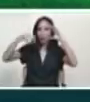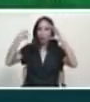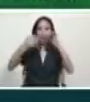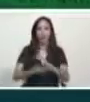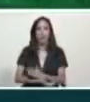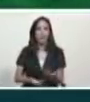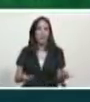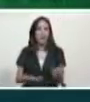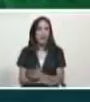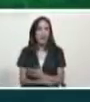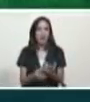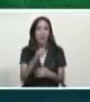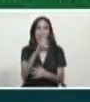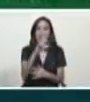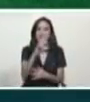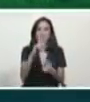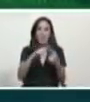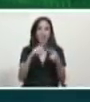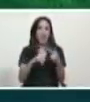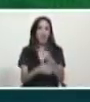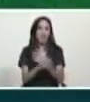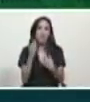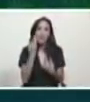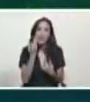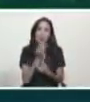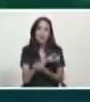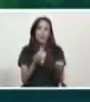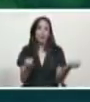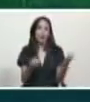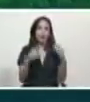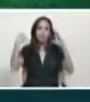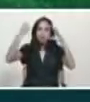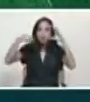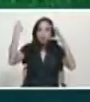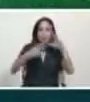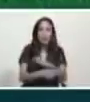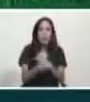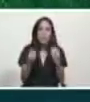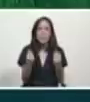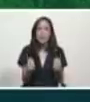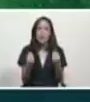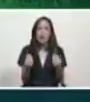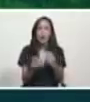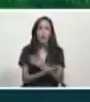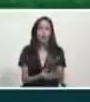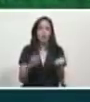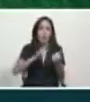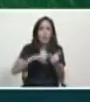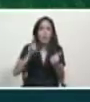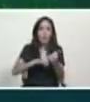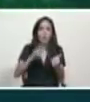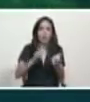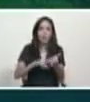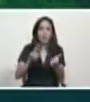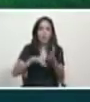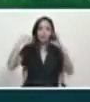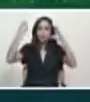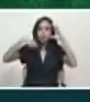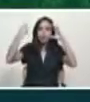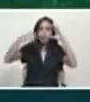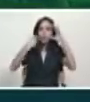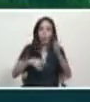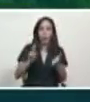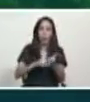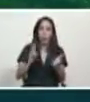sociales hirvieron y en minutos tenía miles de reproducciones su video,